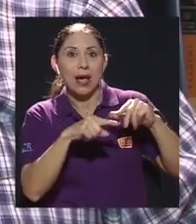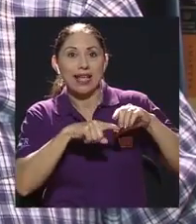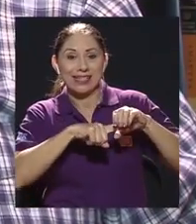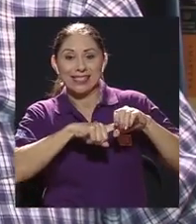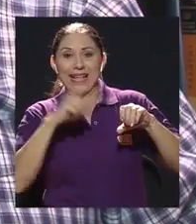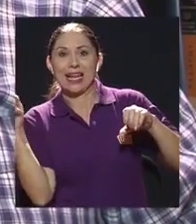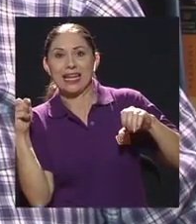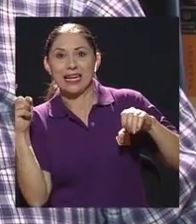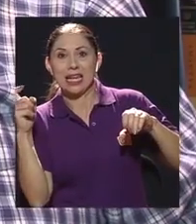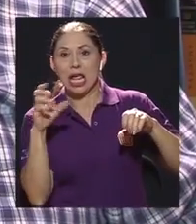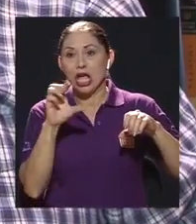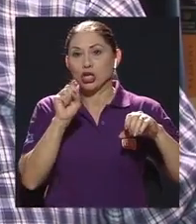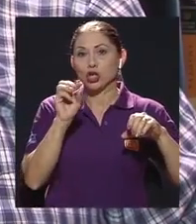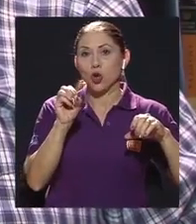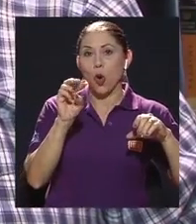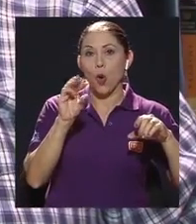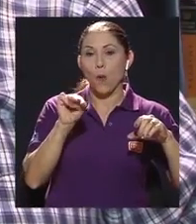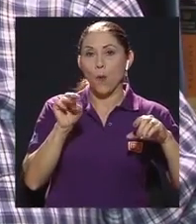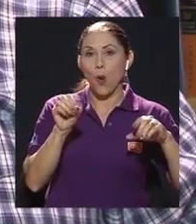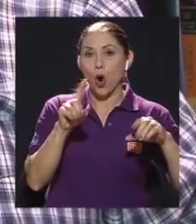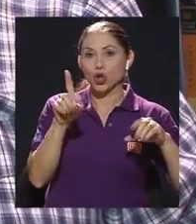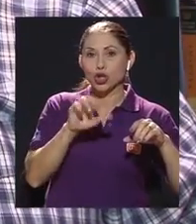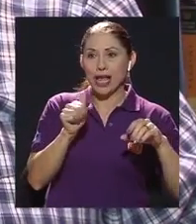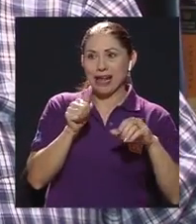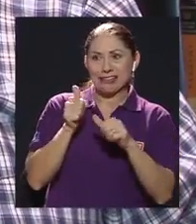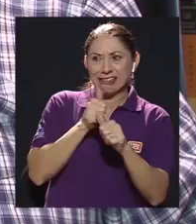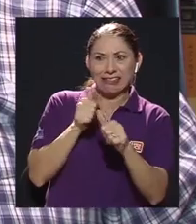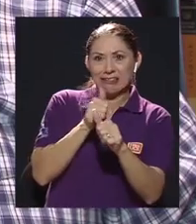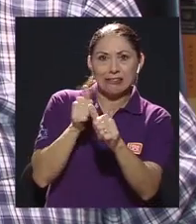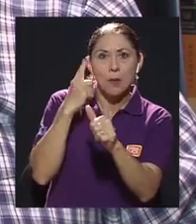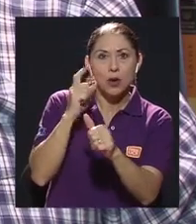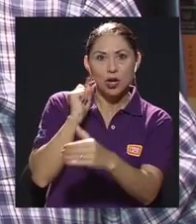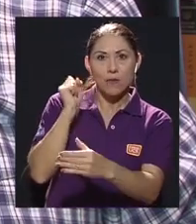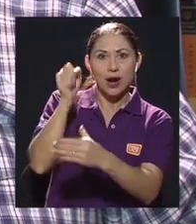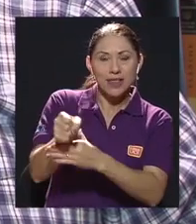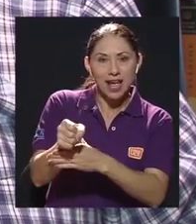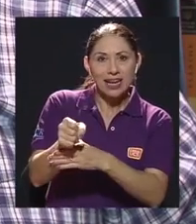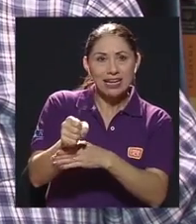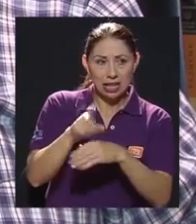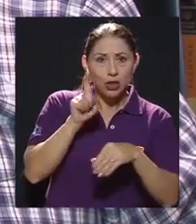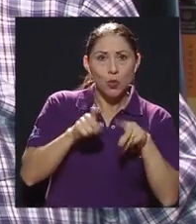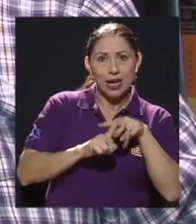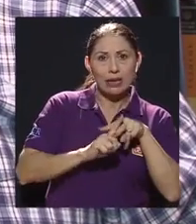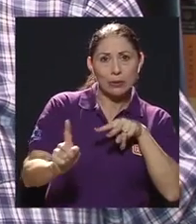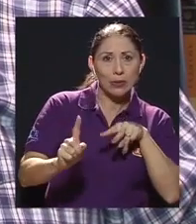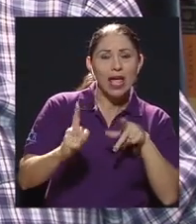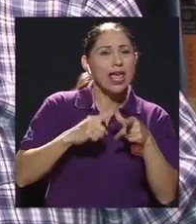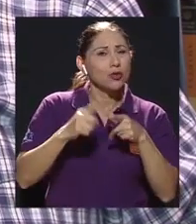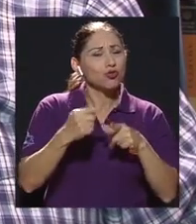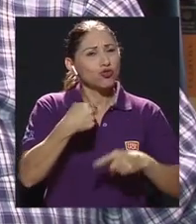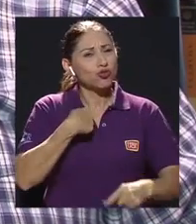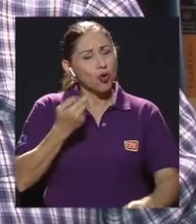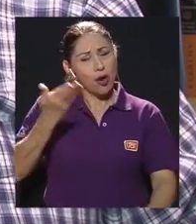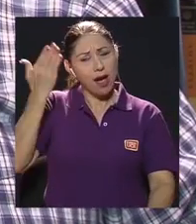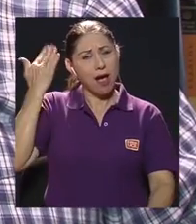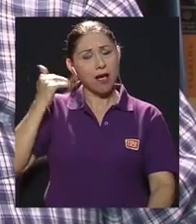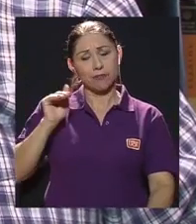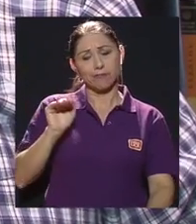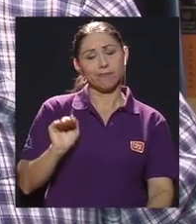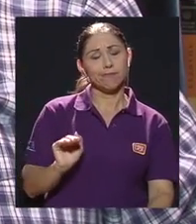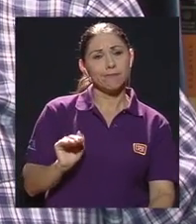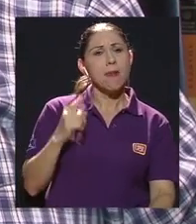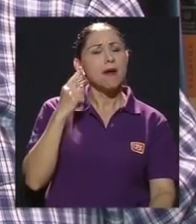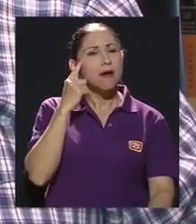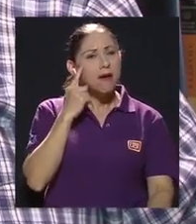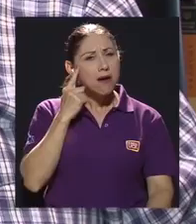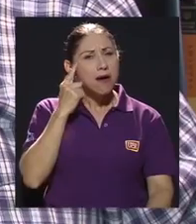lo iban a matar. Entonces, eso me hizo a mí, desde muy niño, reflexionar sobre dos cosas,